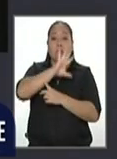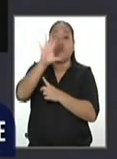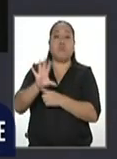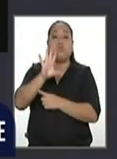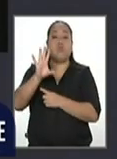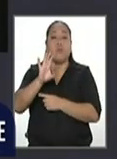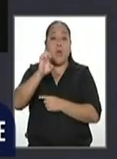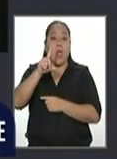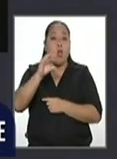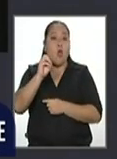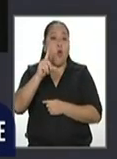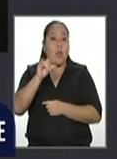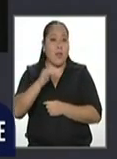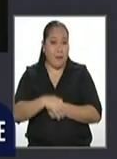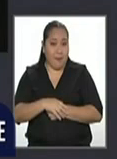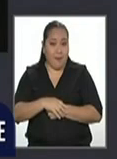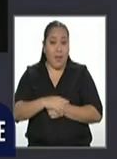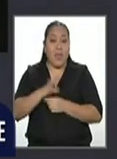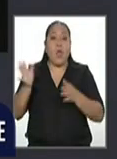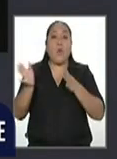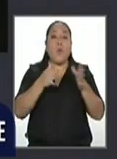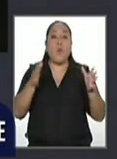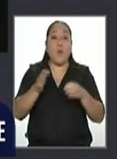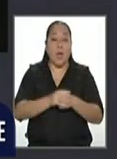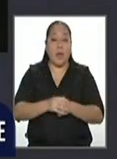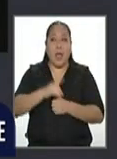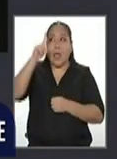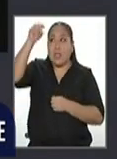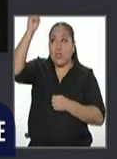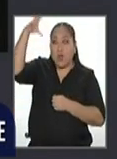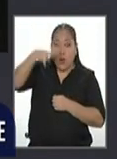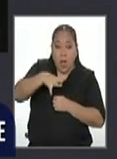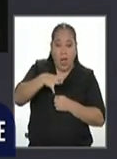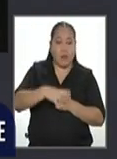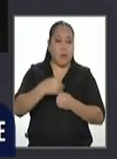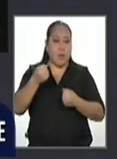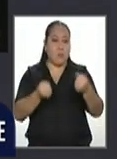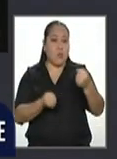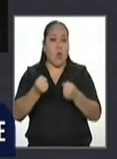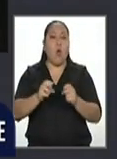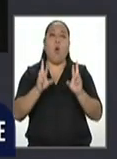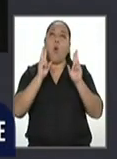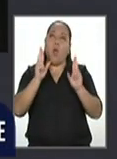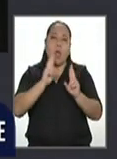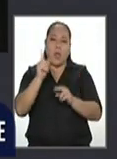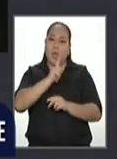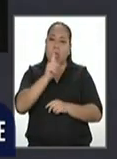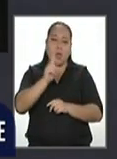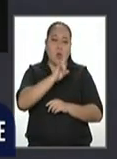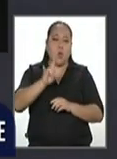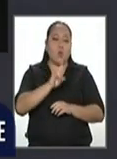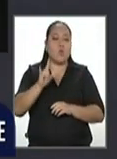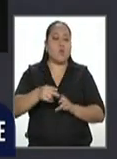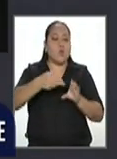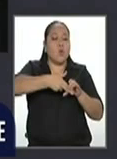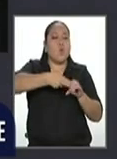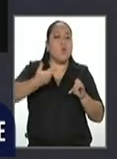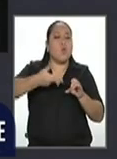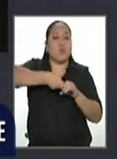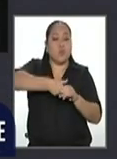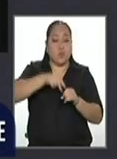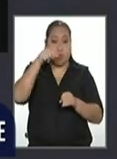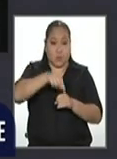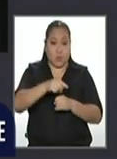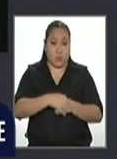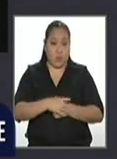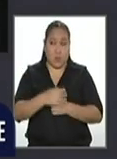energía solar, y que nuestro transporte, ojalá pronto, deje de usar combustibles que queman, combustibles